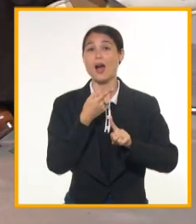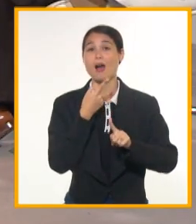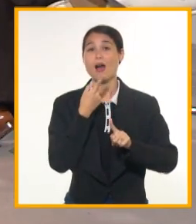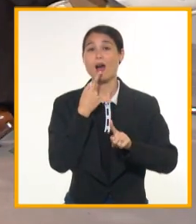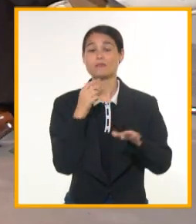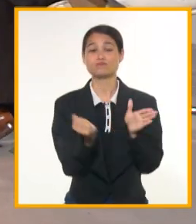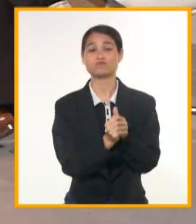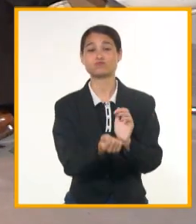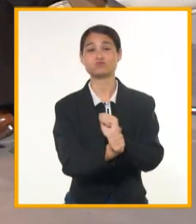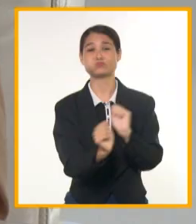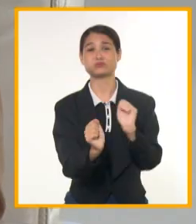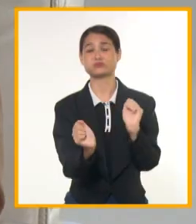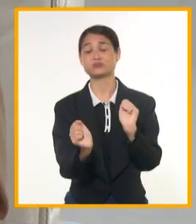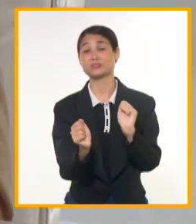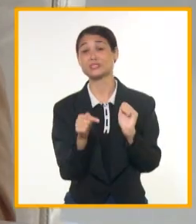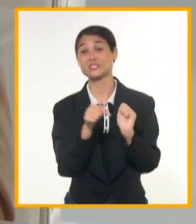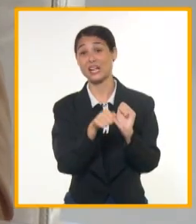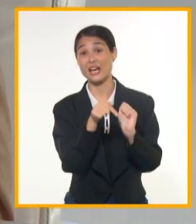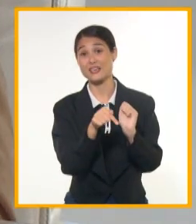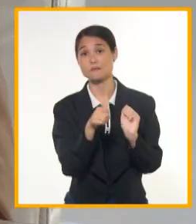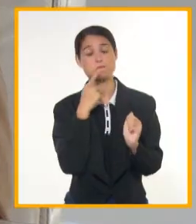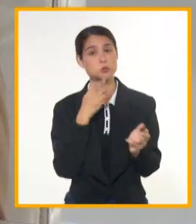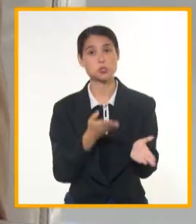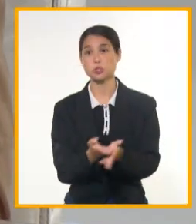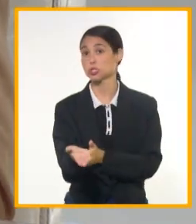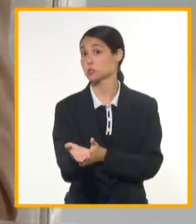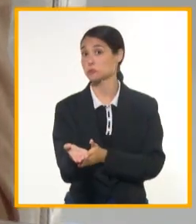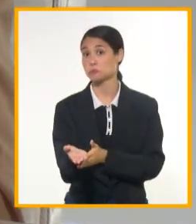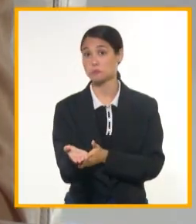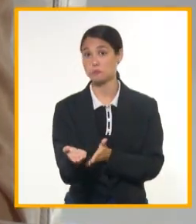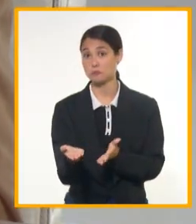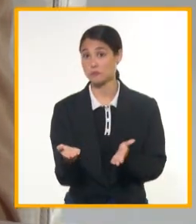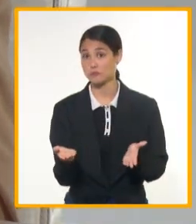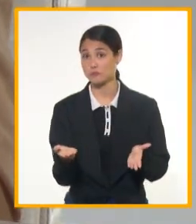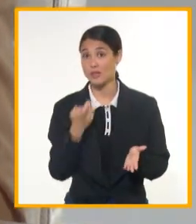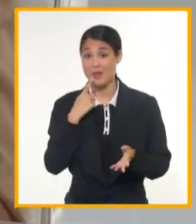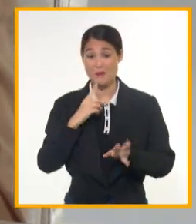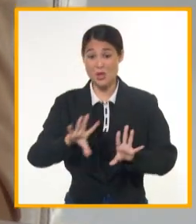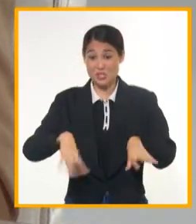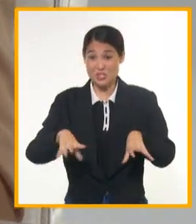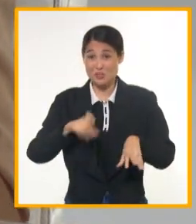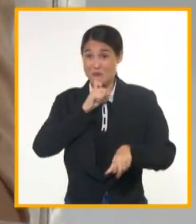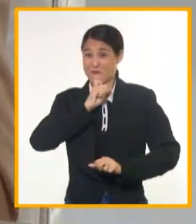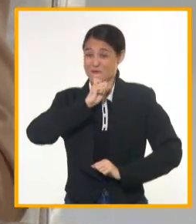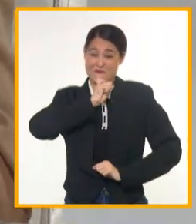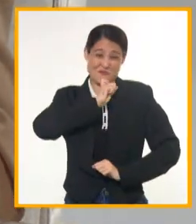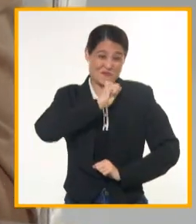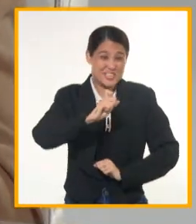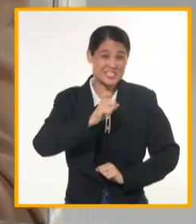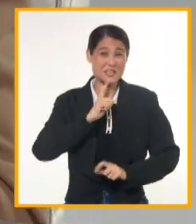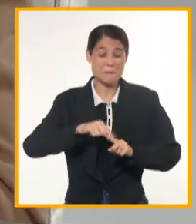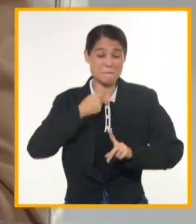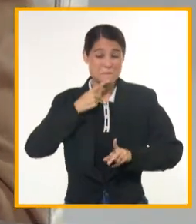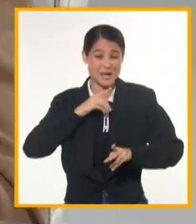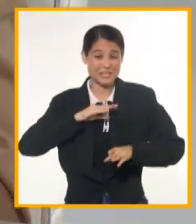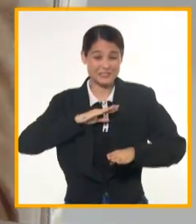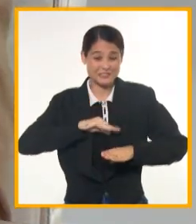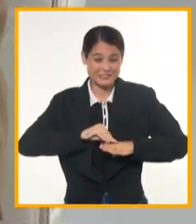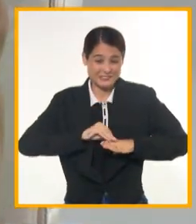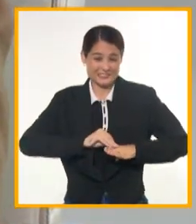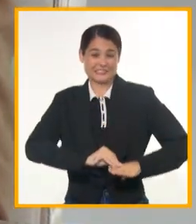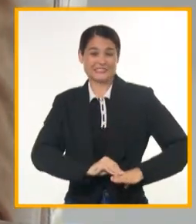sino porque han continuado las situaciones de represión dentro de la propia